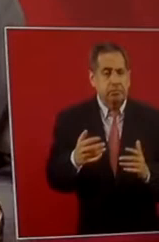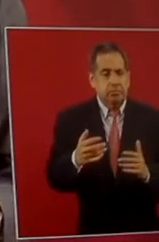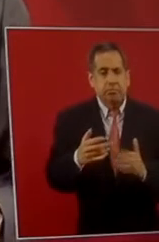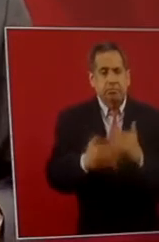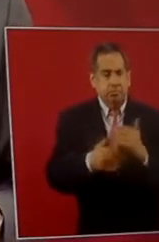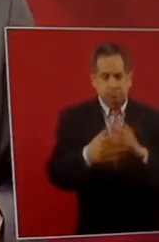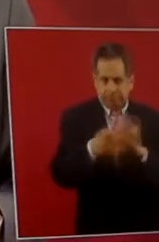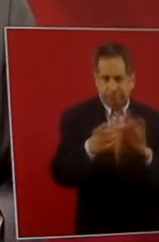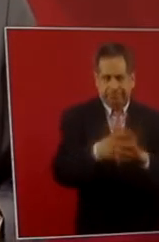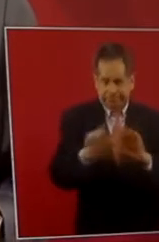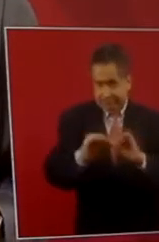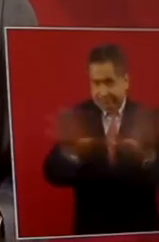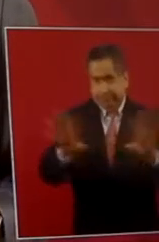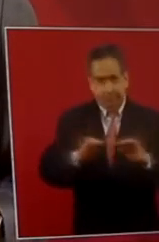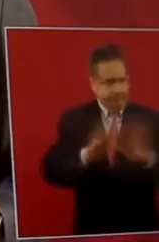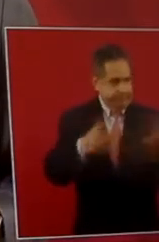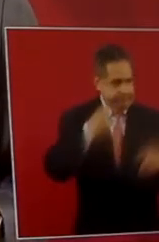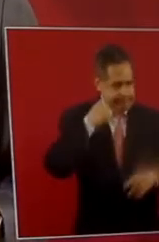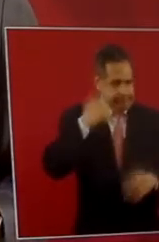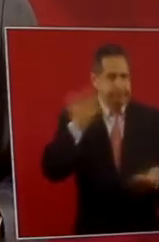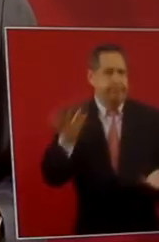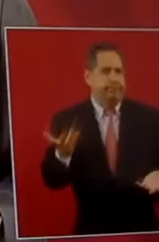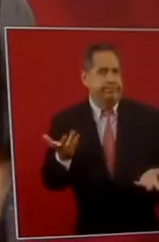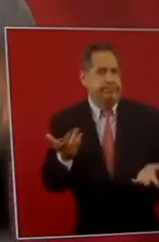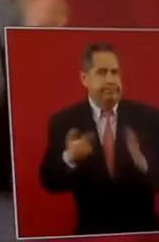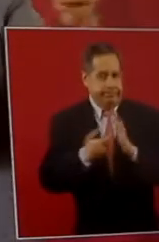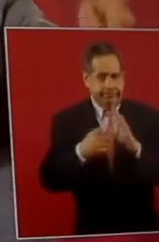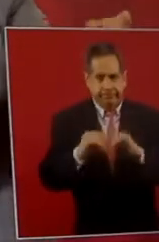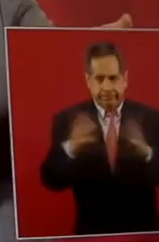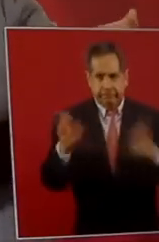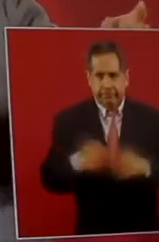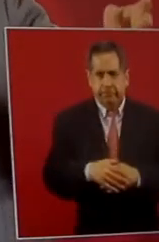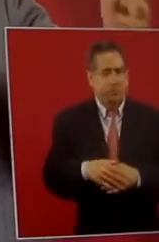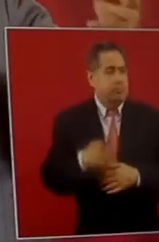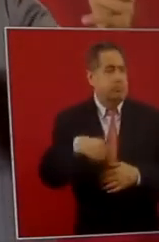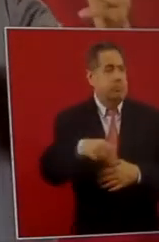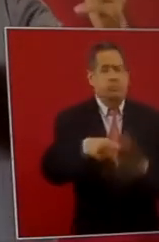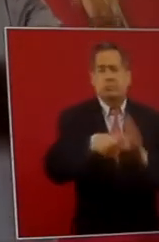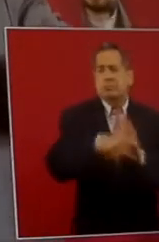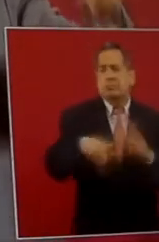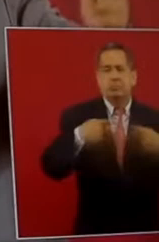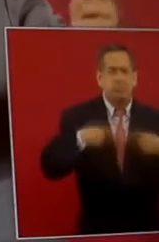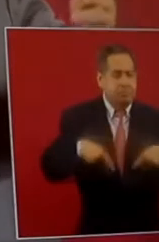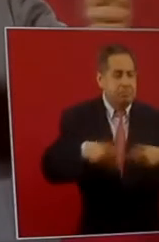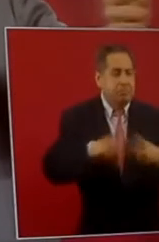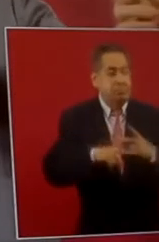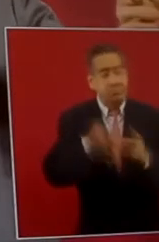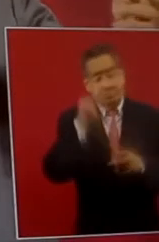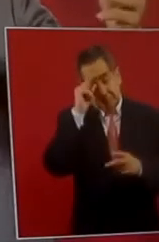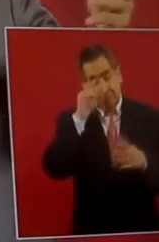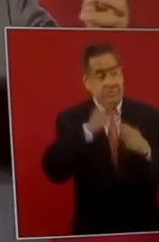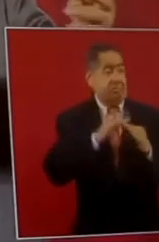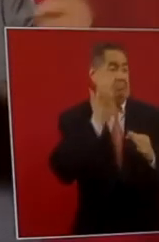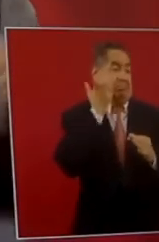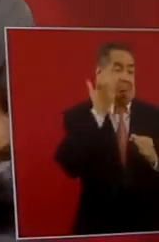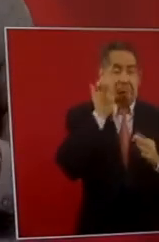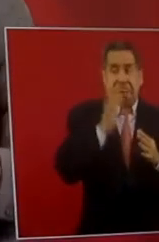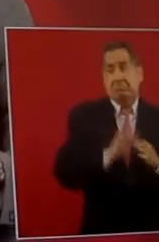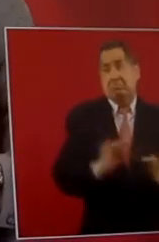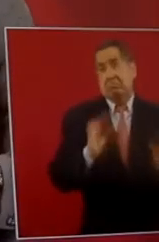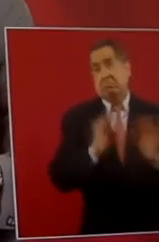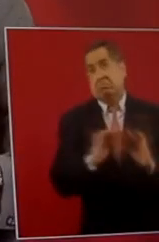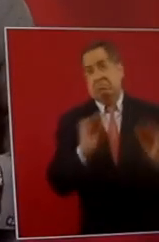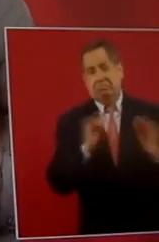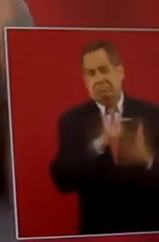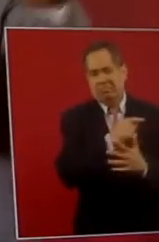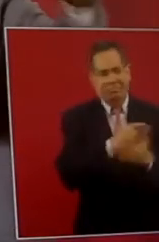cuando solamente teníamos el derecho natural, veíamos que el desarrollo jurídico del análisis de los